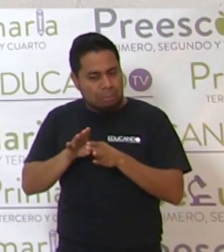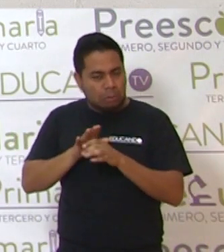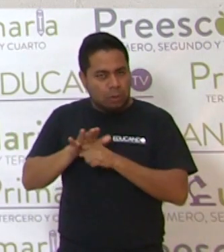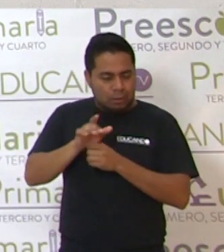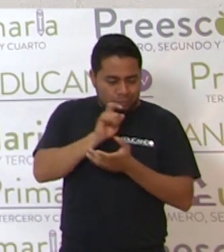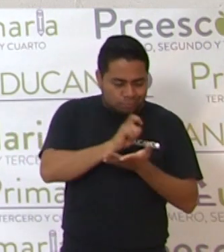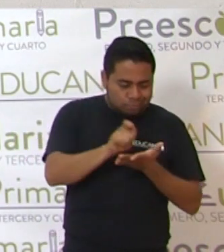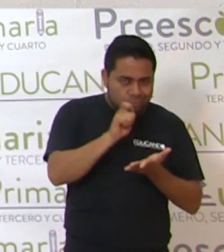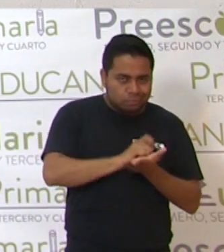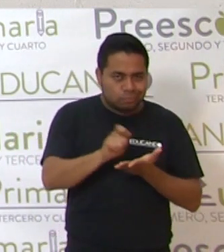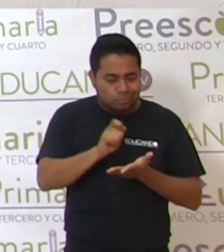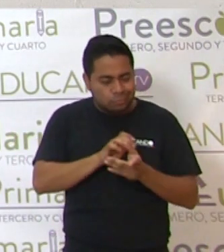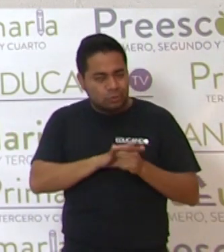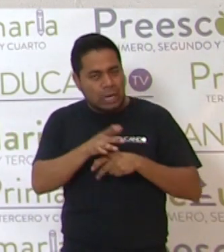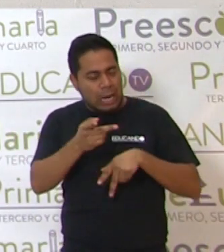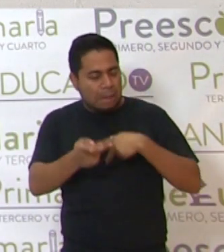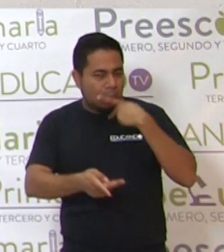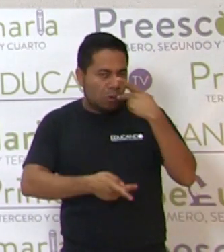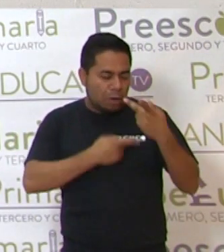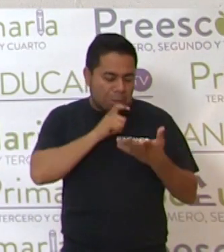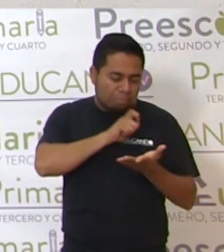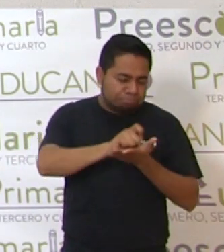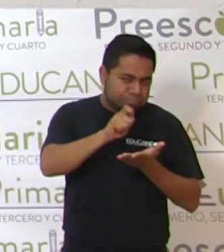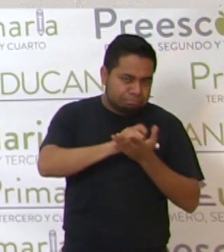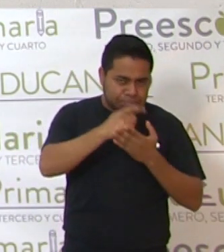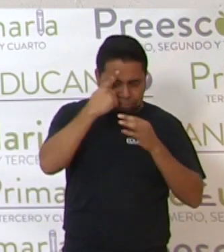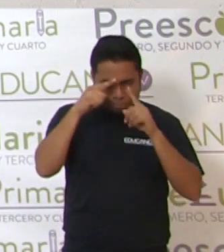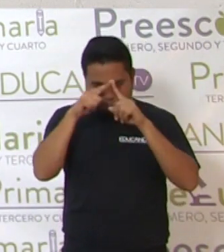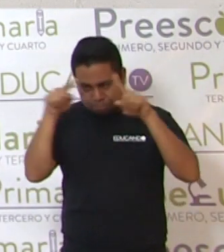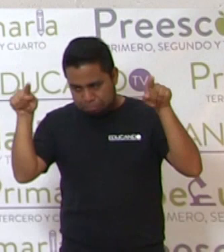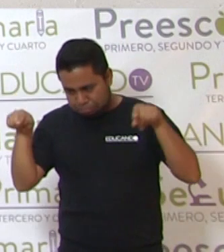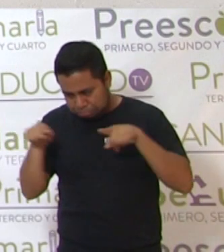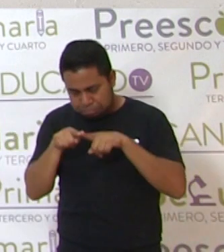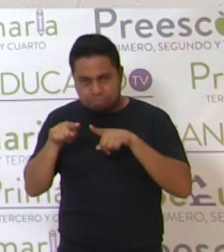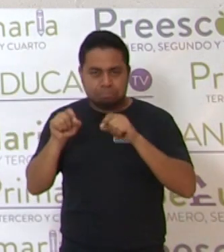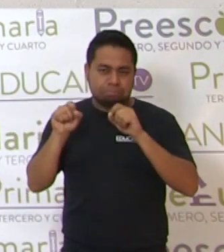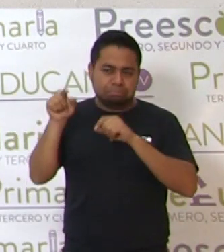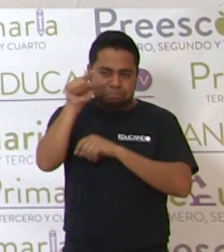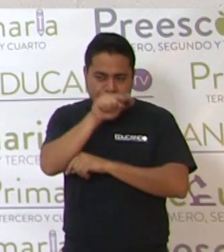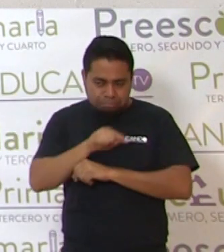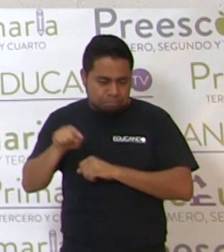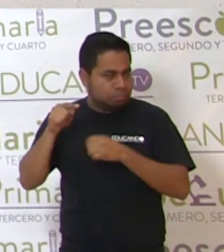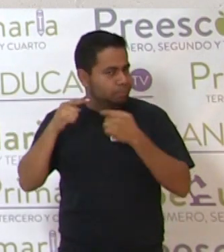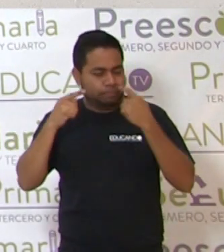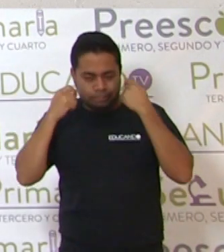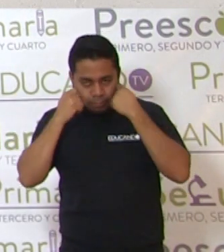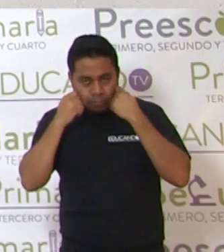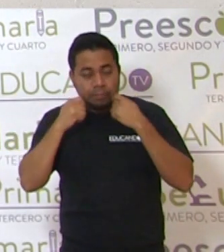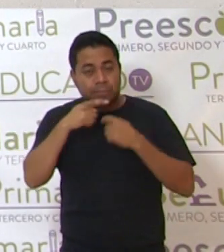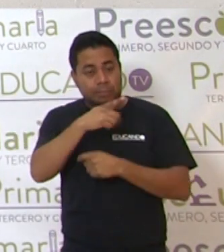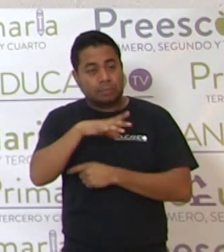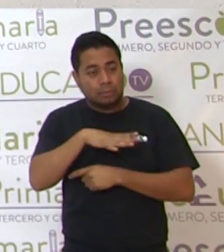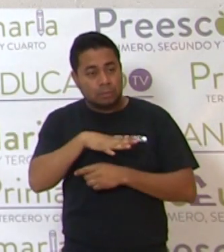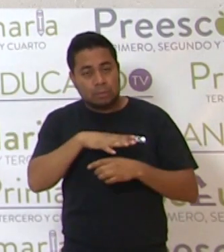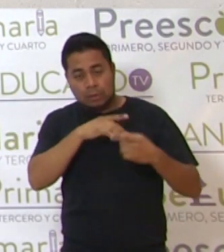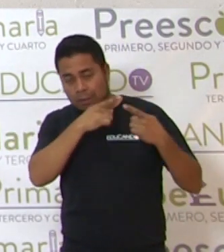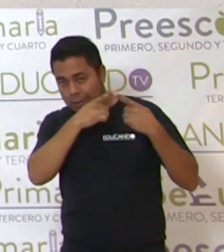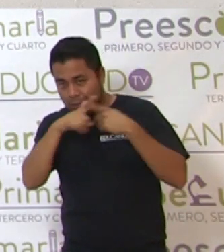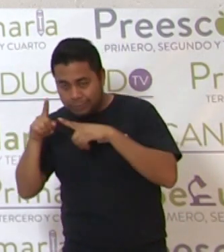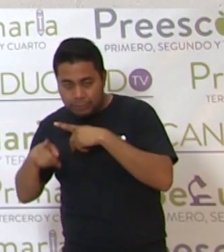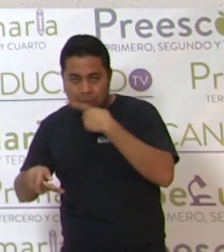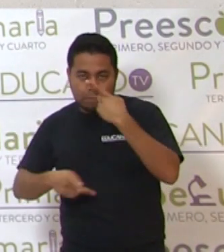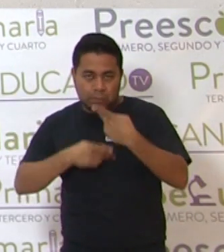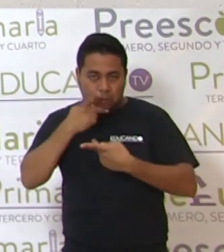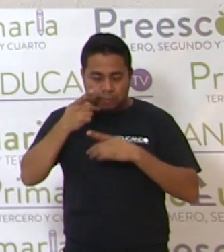a redactar un poema, ¿sí? Aquí, por ejemplo, tenemos otros poemas con otras formas